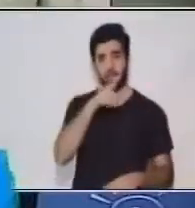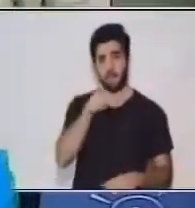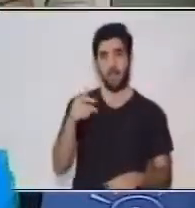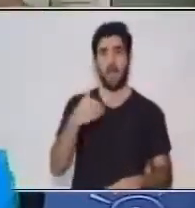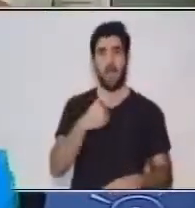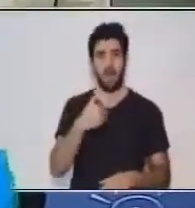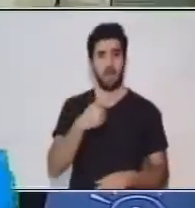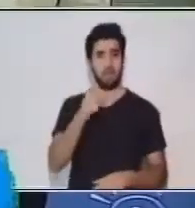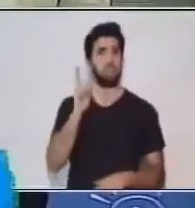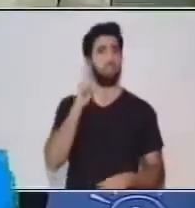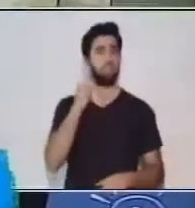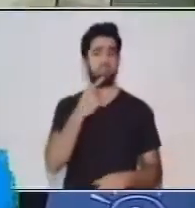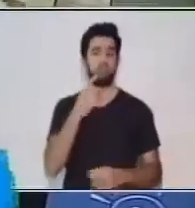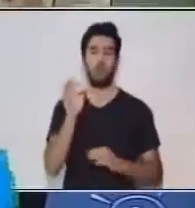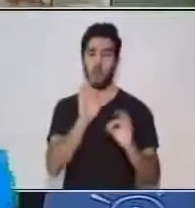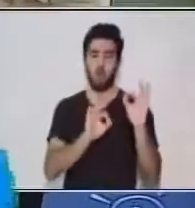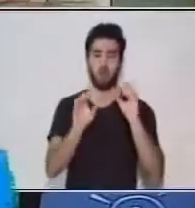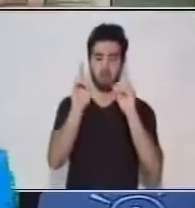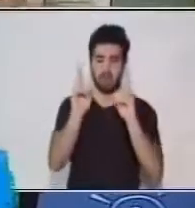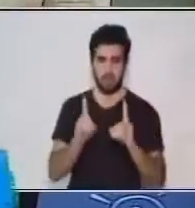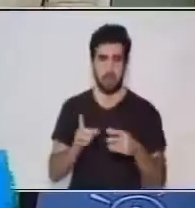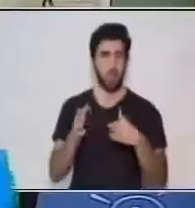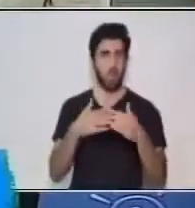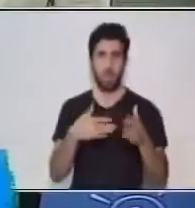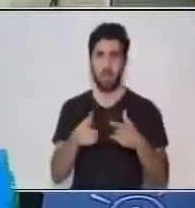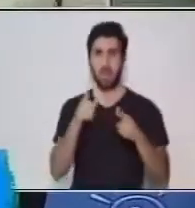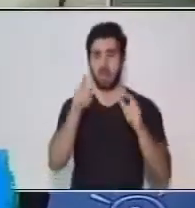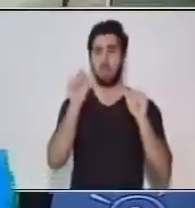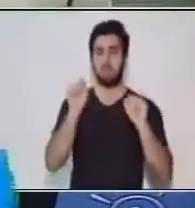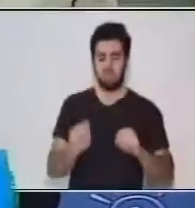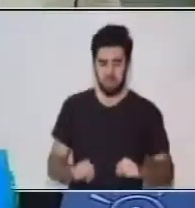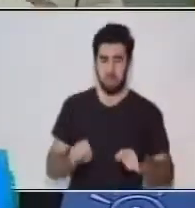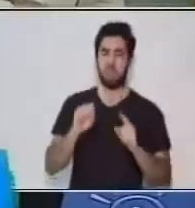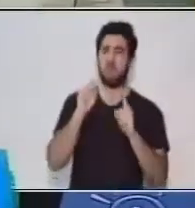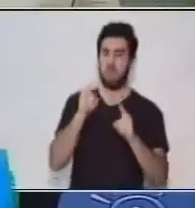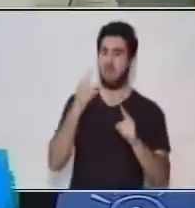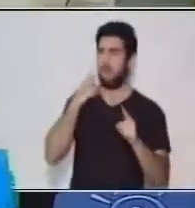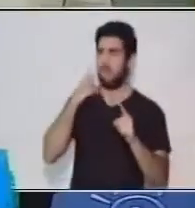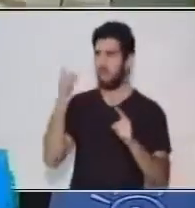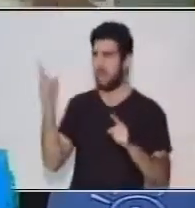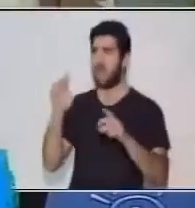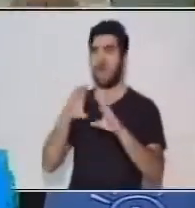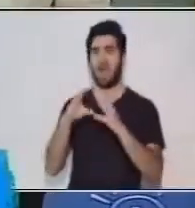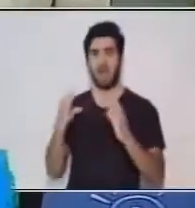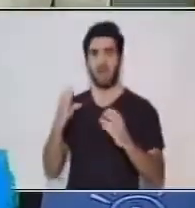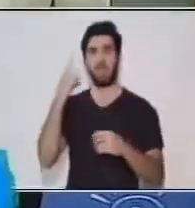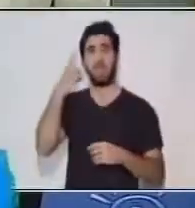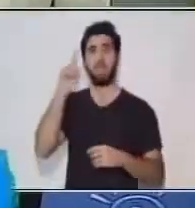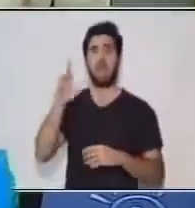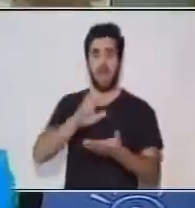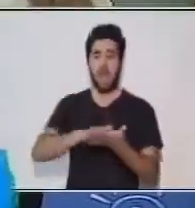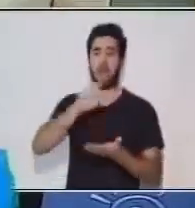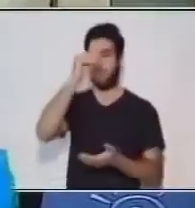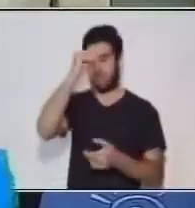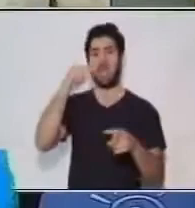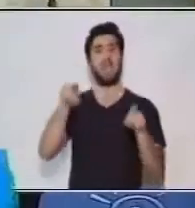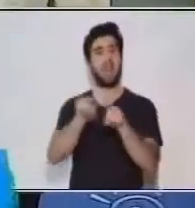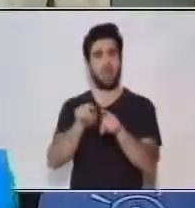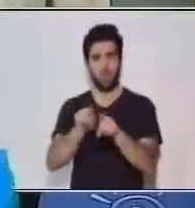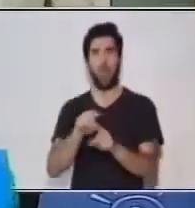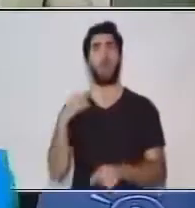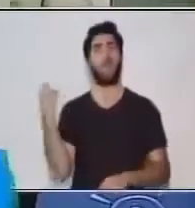discapacidad, este tema te ayudará a ejercitar habilidades y destrezas como la atención, la memoria, el